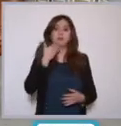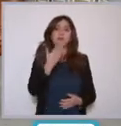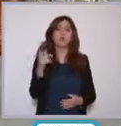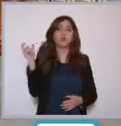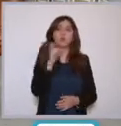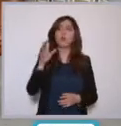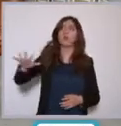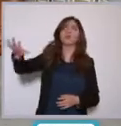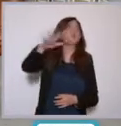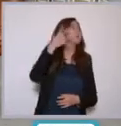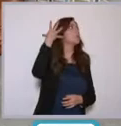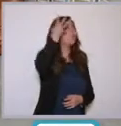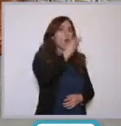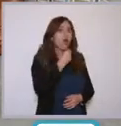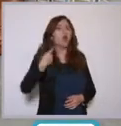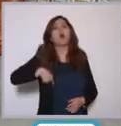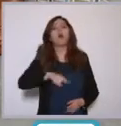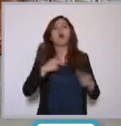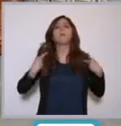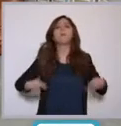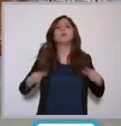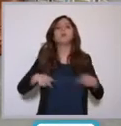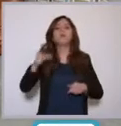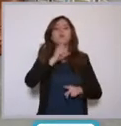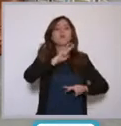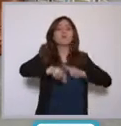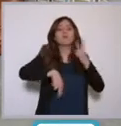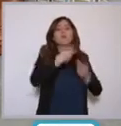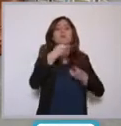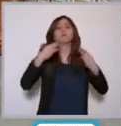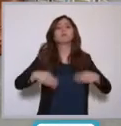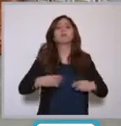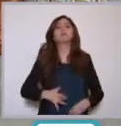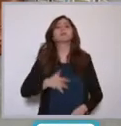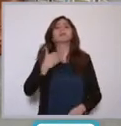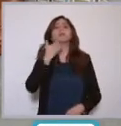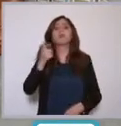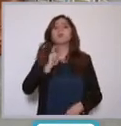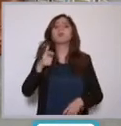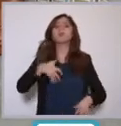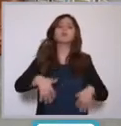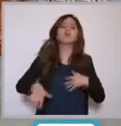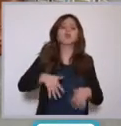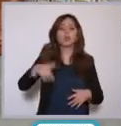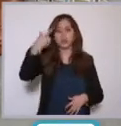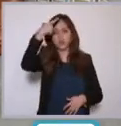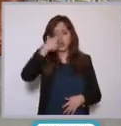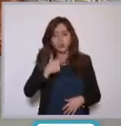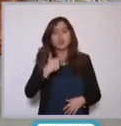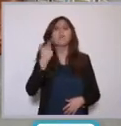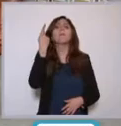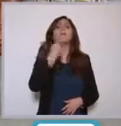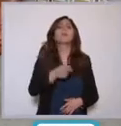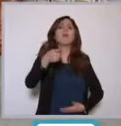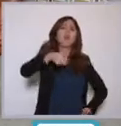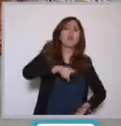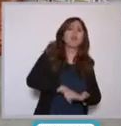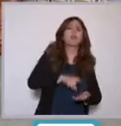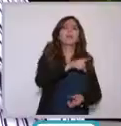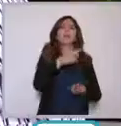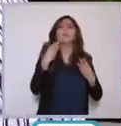y entonces uno se siente como en más confianza también de irse caminando por ahí, aunque sea en la noche. Platícanos qué es lo que pueden encontrar en el